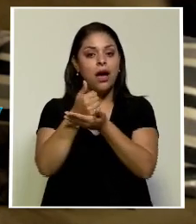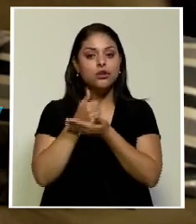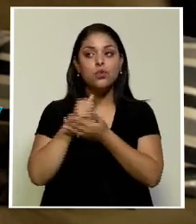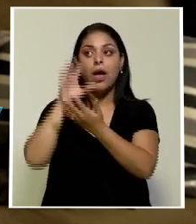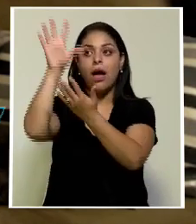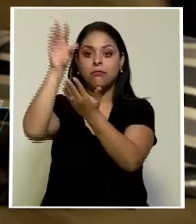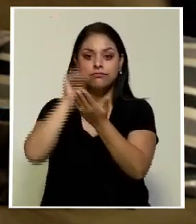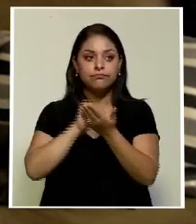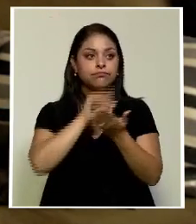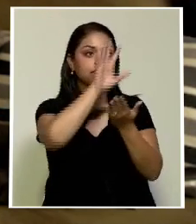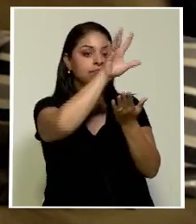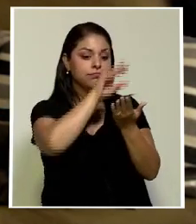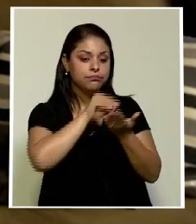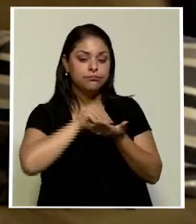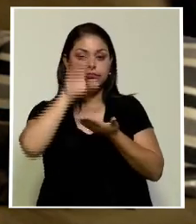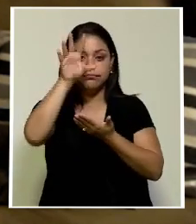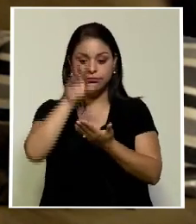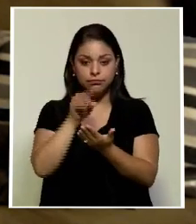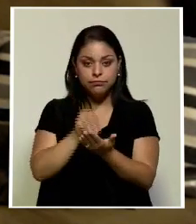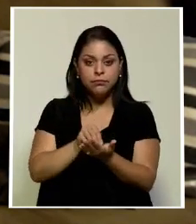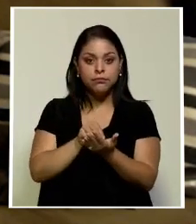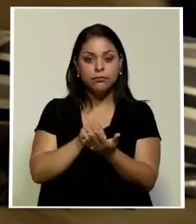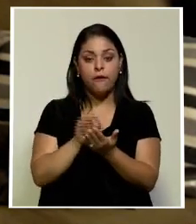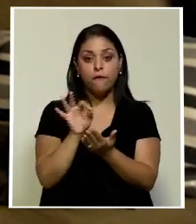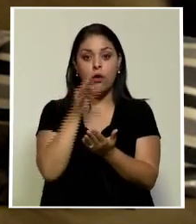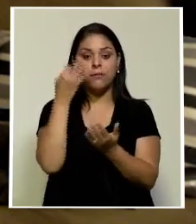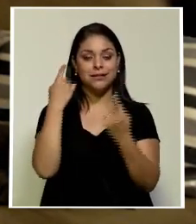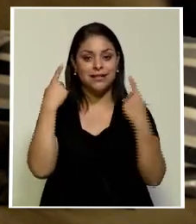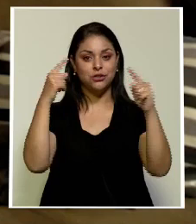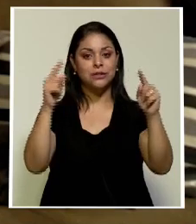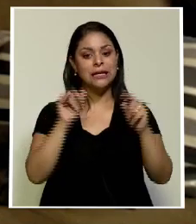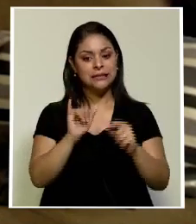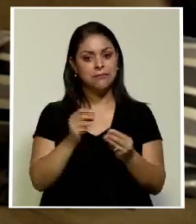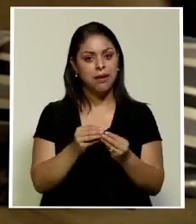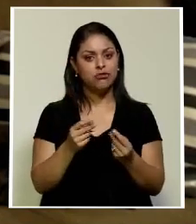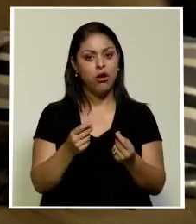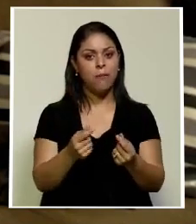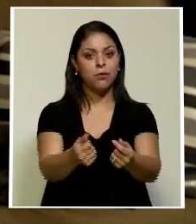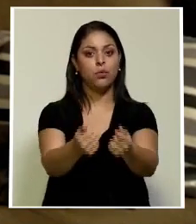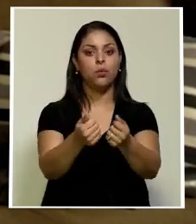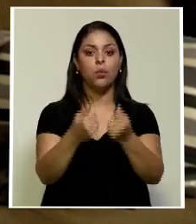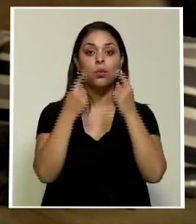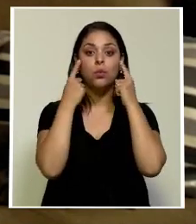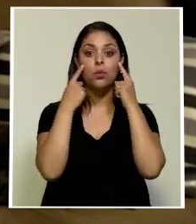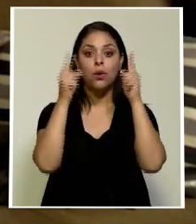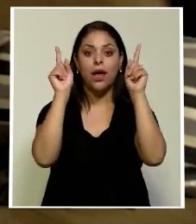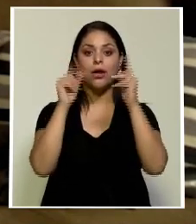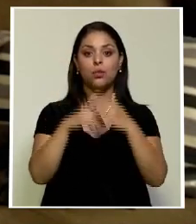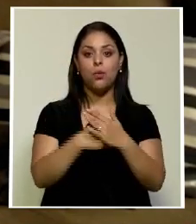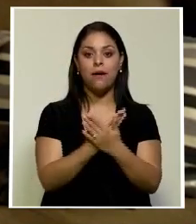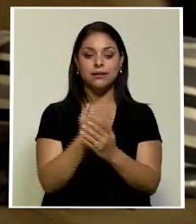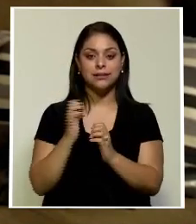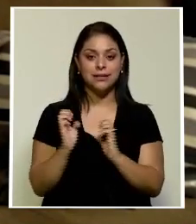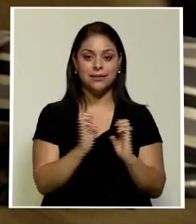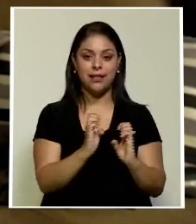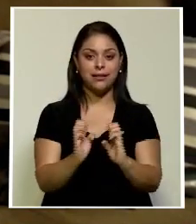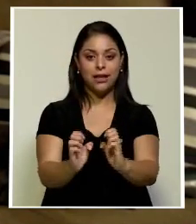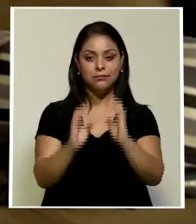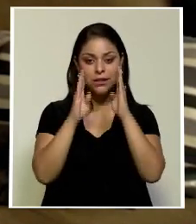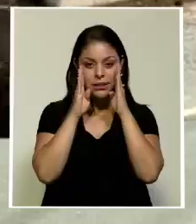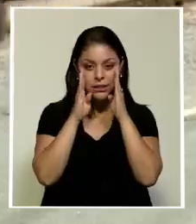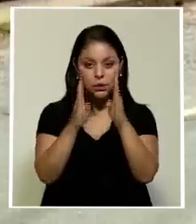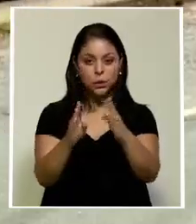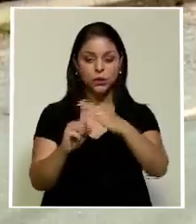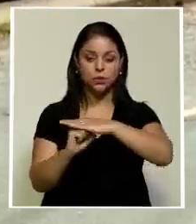medidas exitosas y así de una manera más acelerada poner en marcha nuevas estrategias de atención de estas